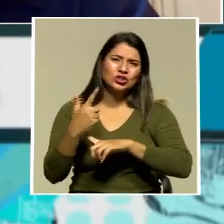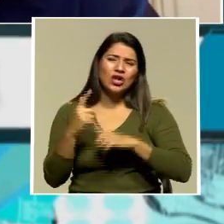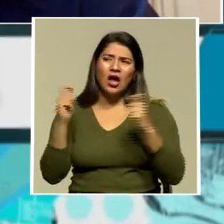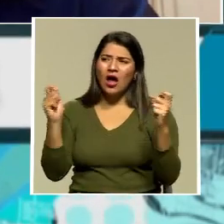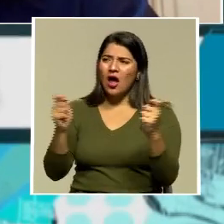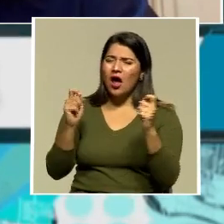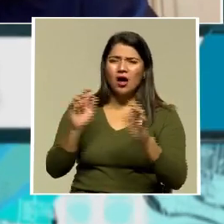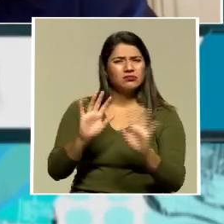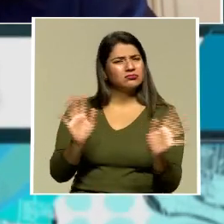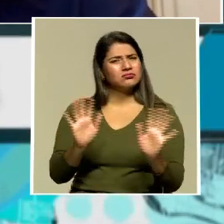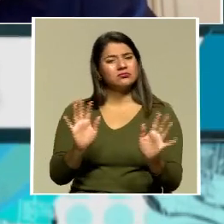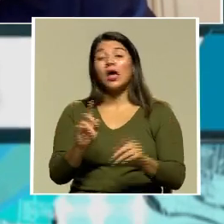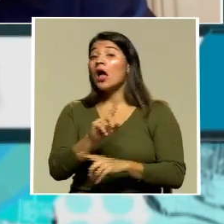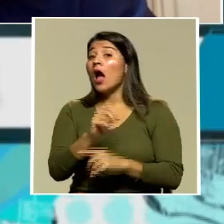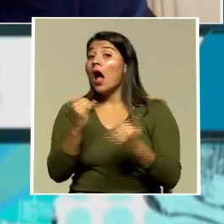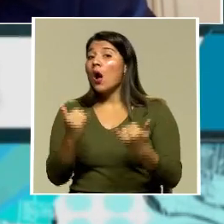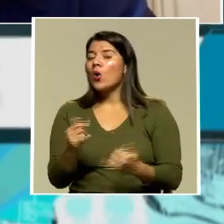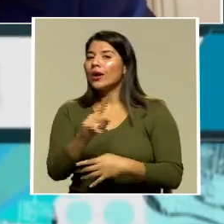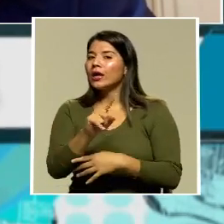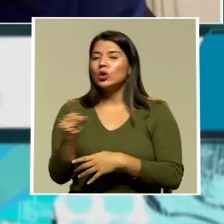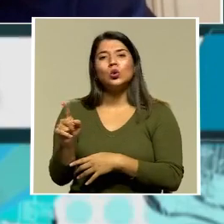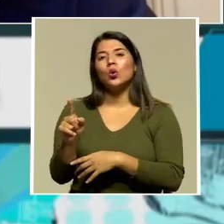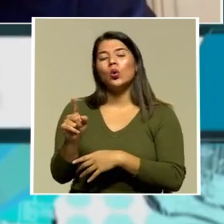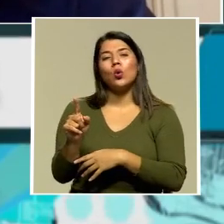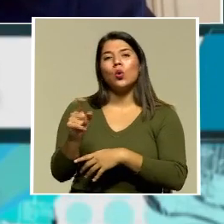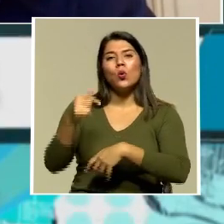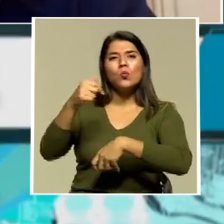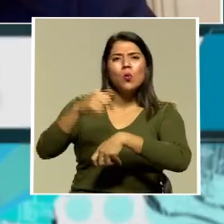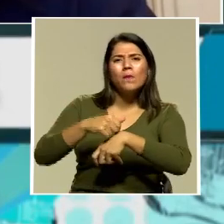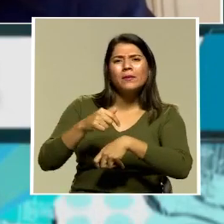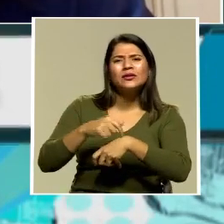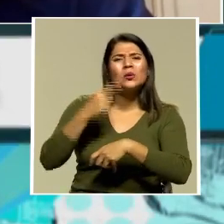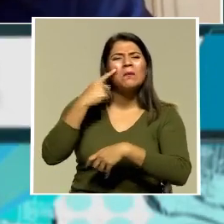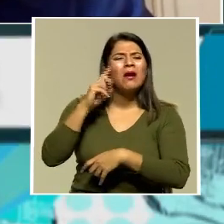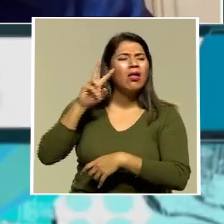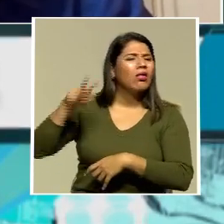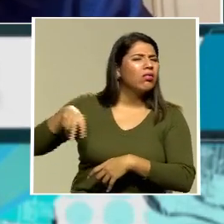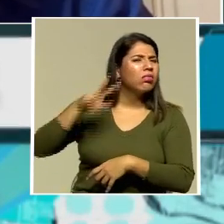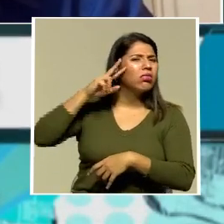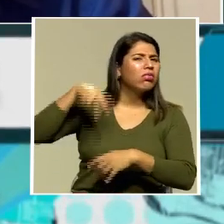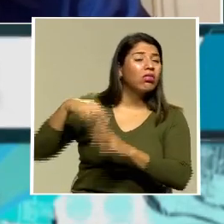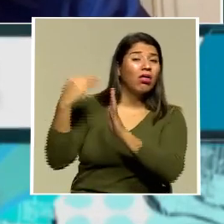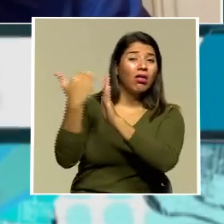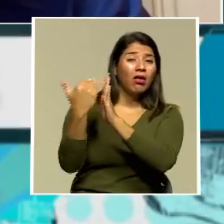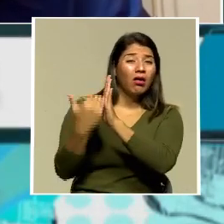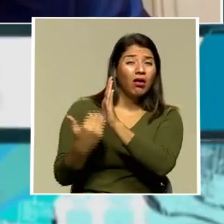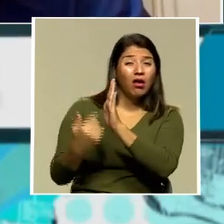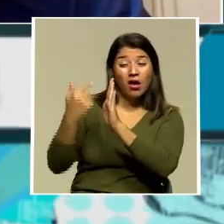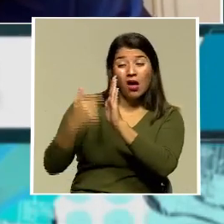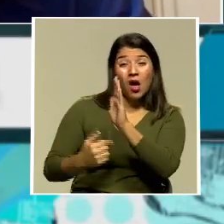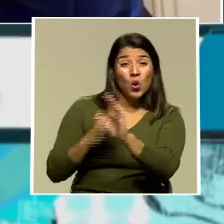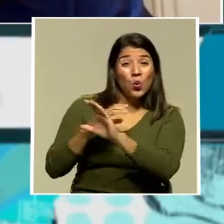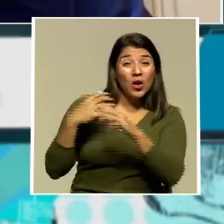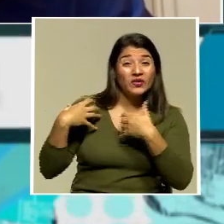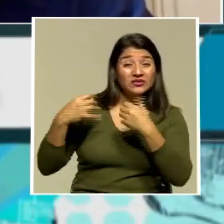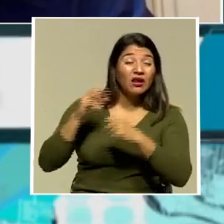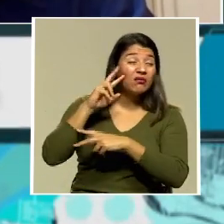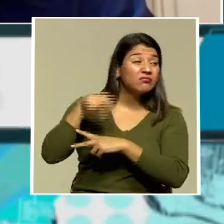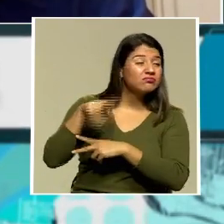estamos en una situación donde podamos pasar por alto todas las disposiciones que tanto el Ministerio de Salud como la Caja nos han